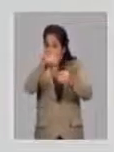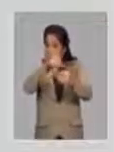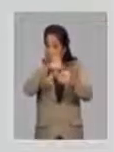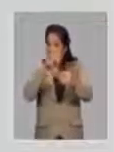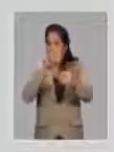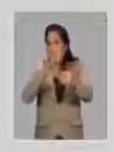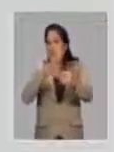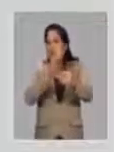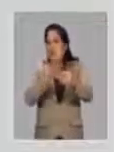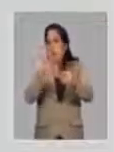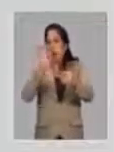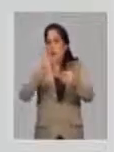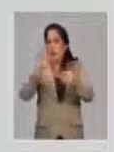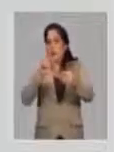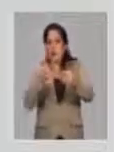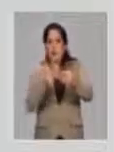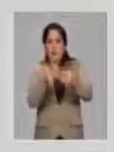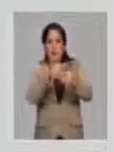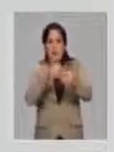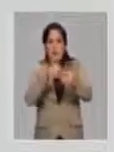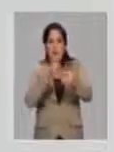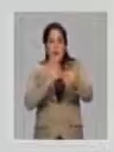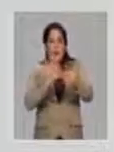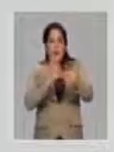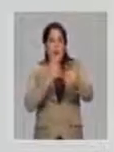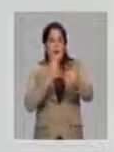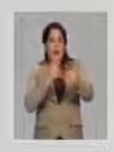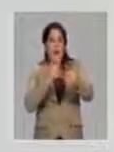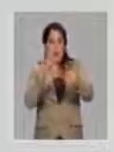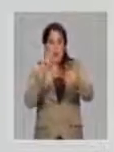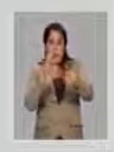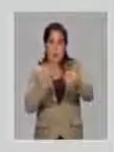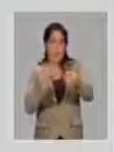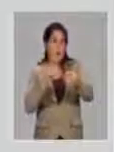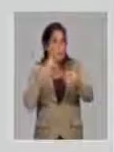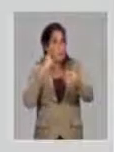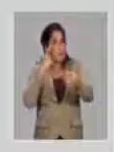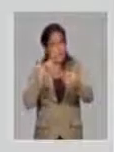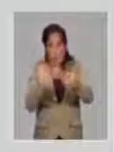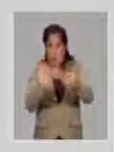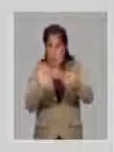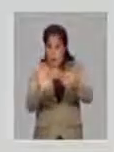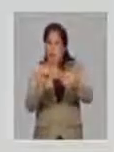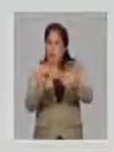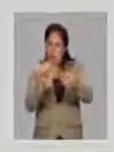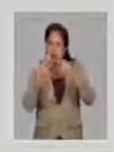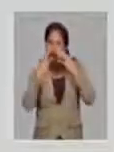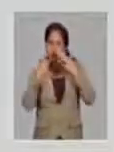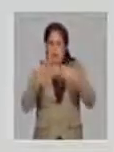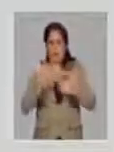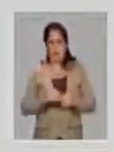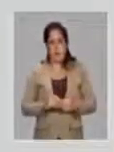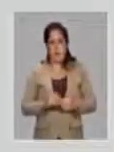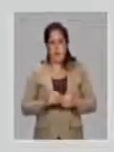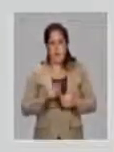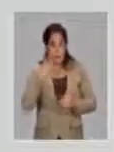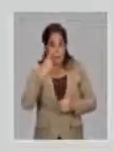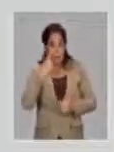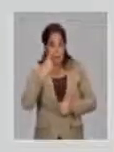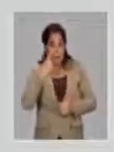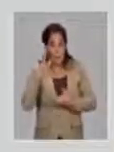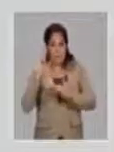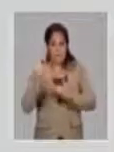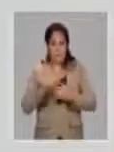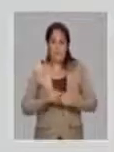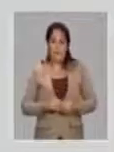cuánto están ellos representados en el porciento de la muestra que aún no está respondiendo después de la segunda dosis. Pero eso es un dato importante. Y